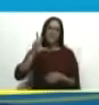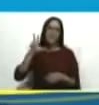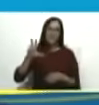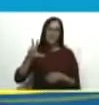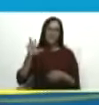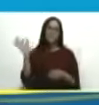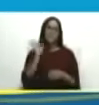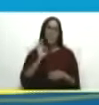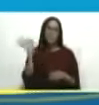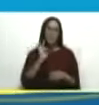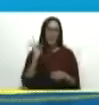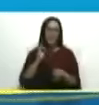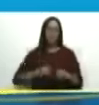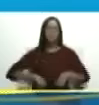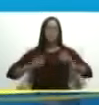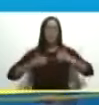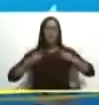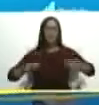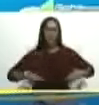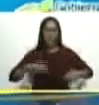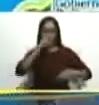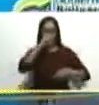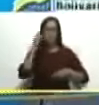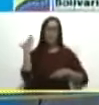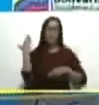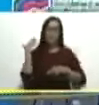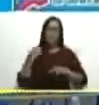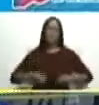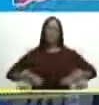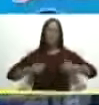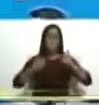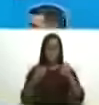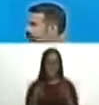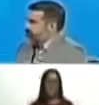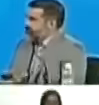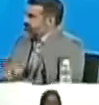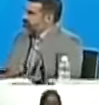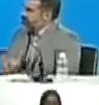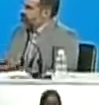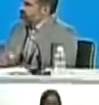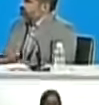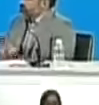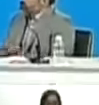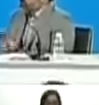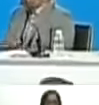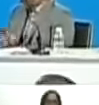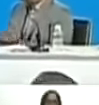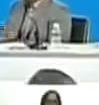333% más recursos que el año pasado. Más dinero con